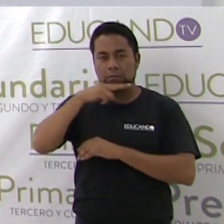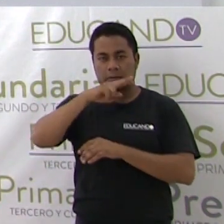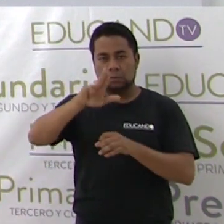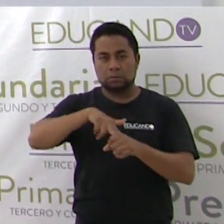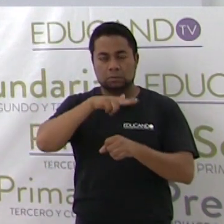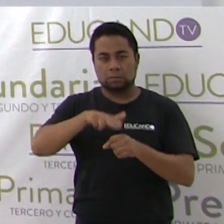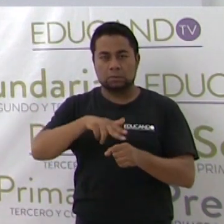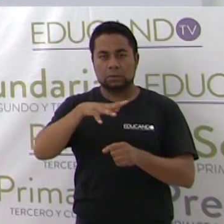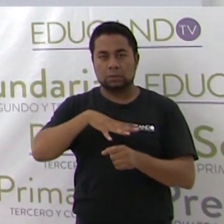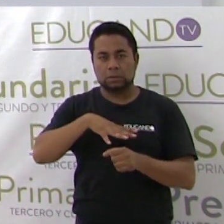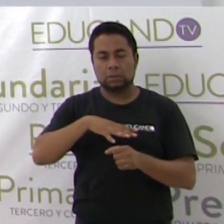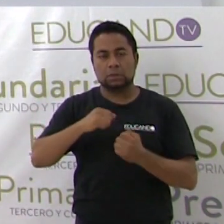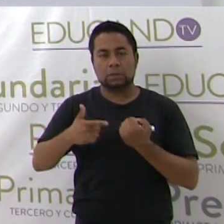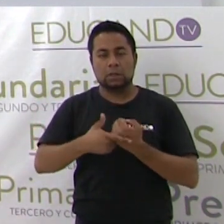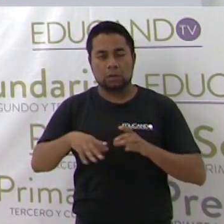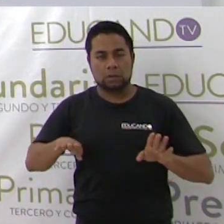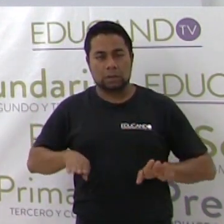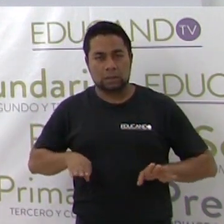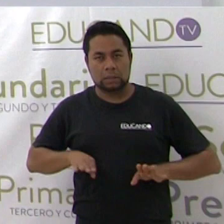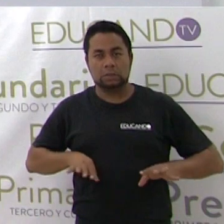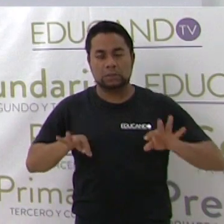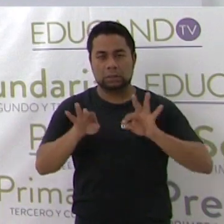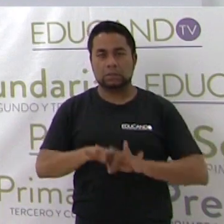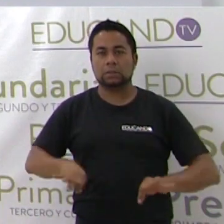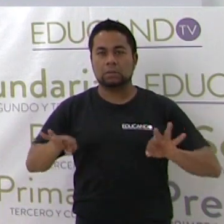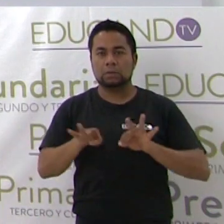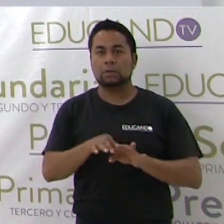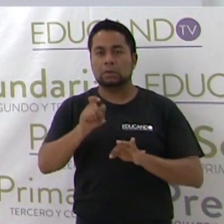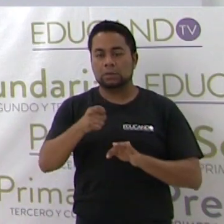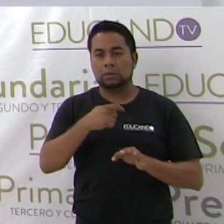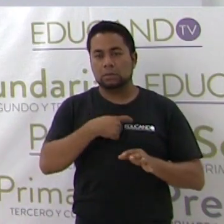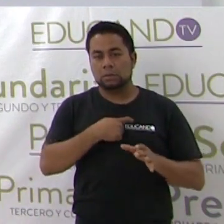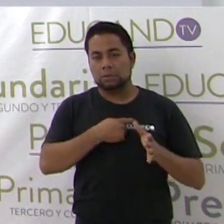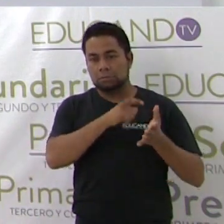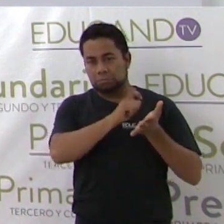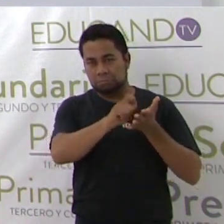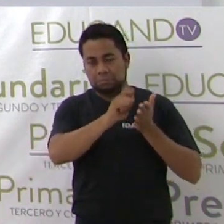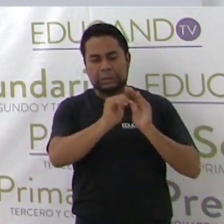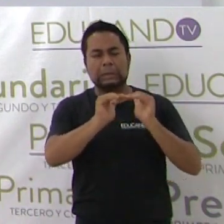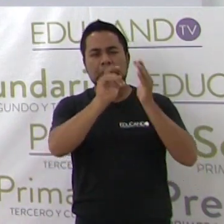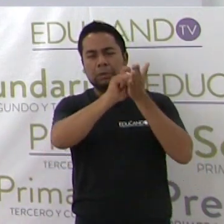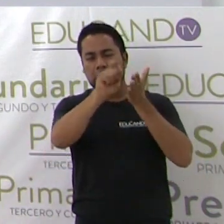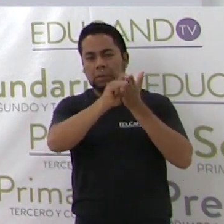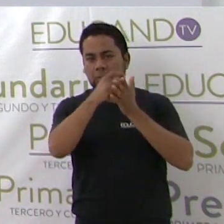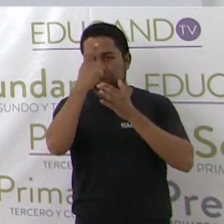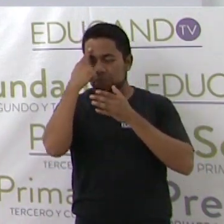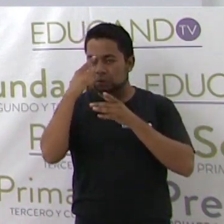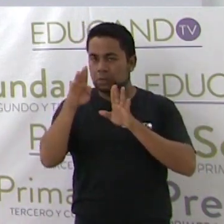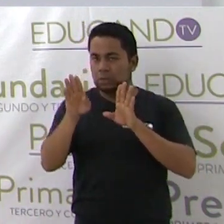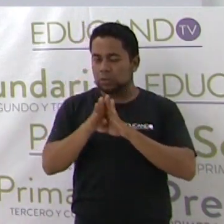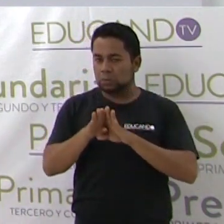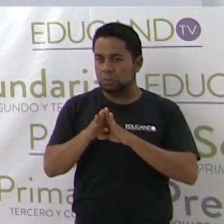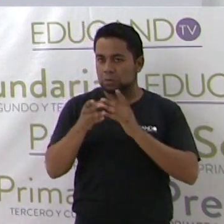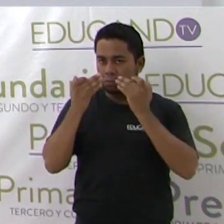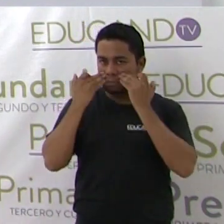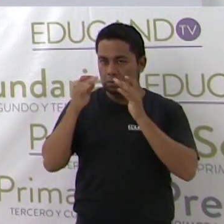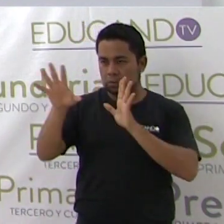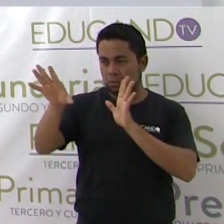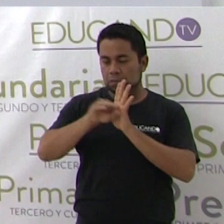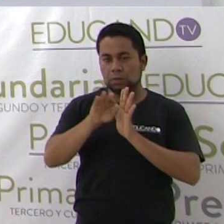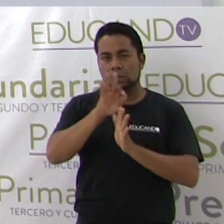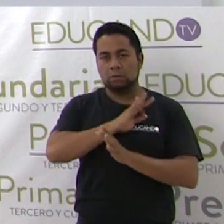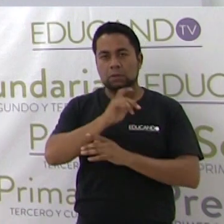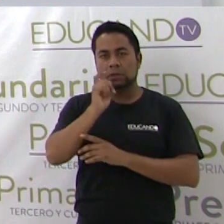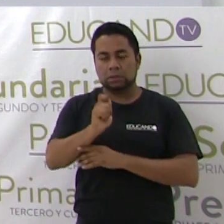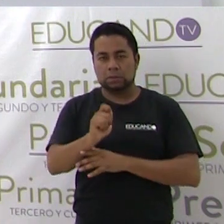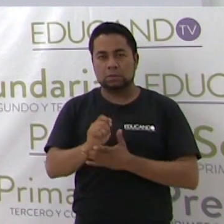regulares tienen una característica muy importante. Voy a anotar un poquito más arriba para que pueda quedar y lo puedas copiar.